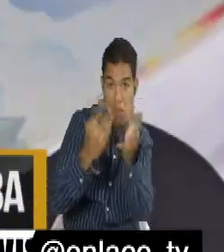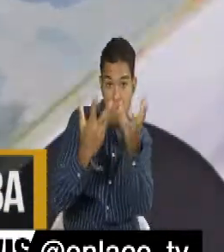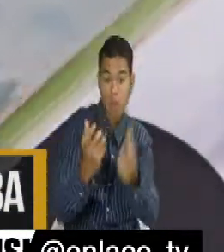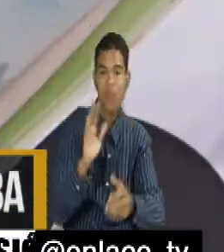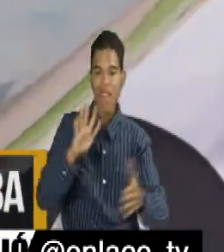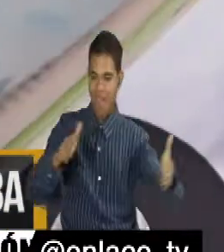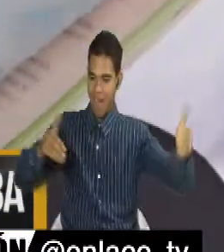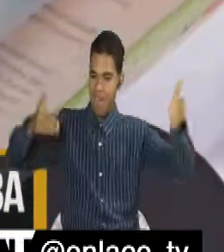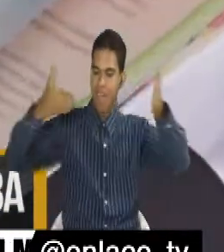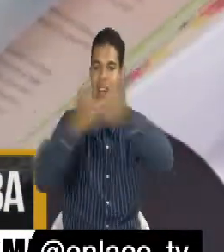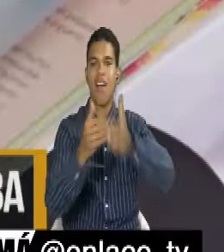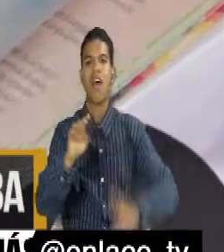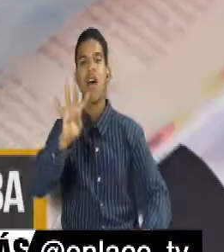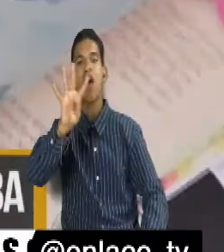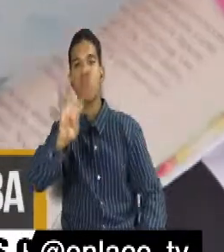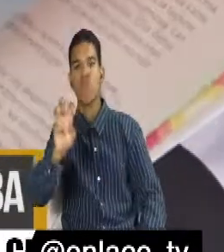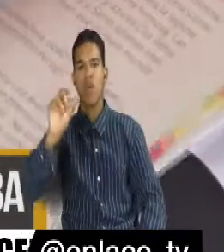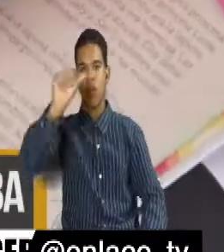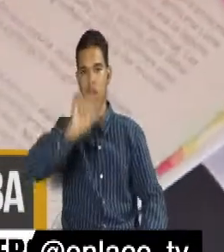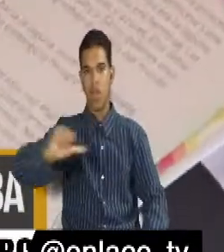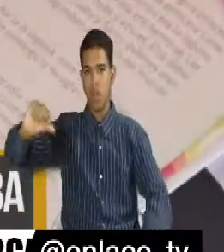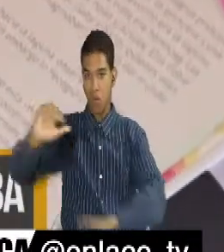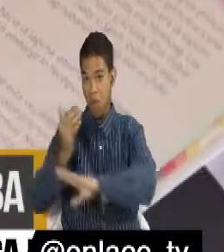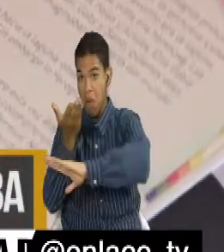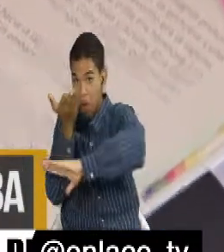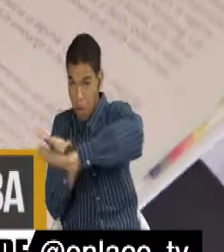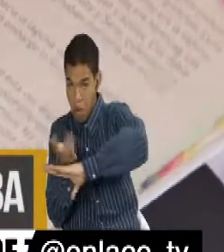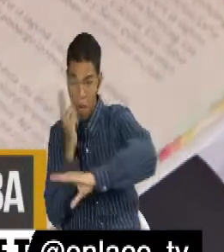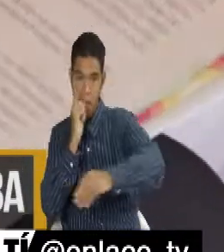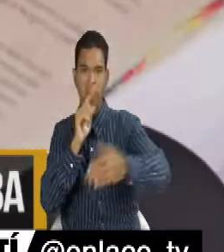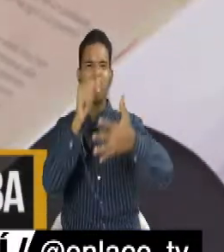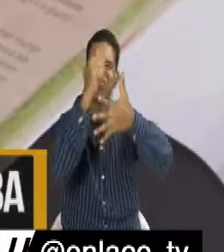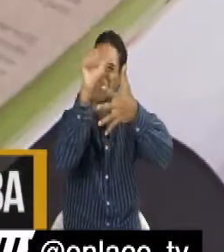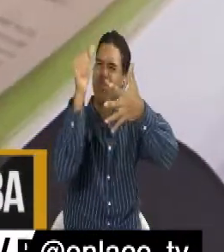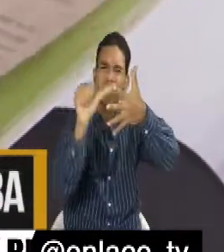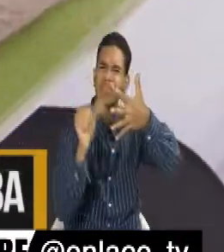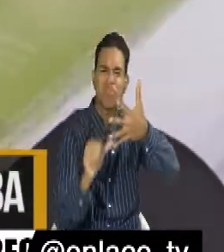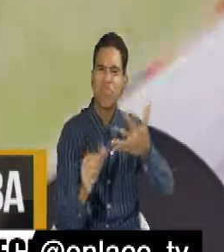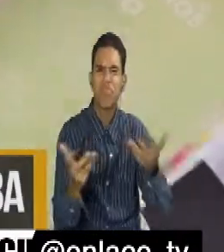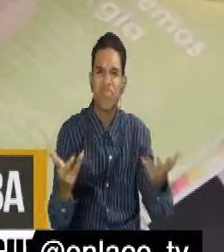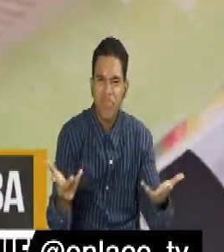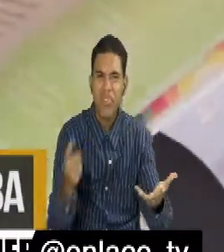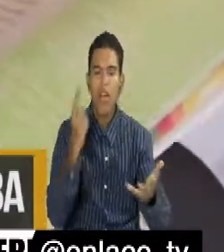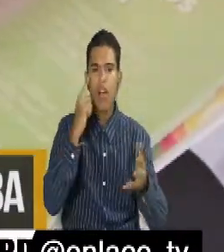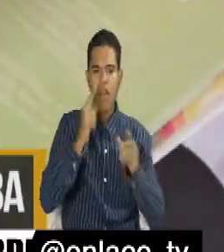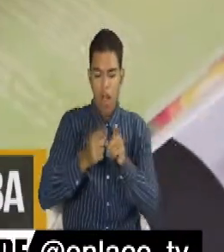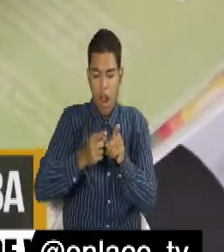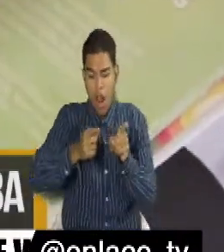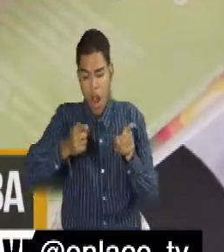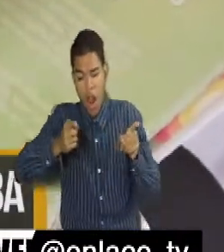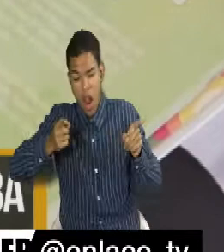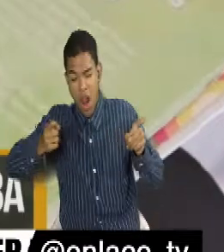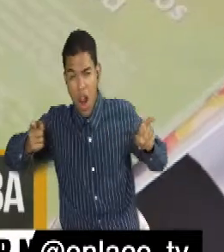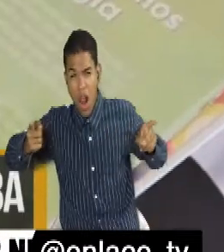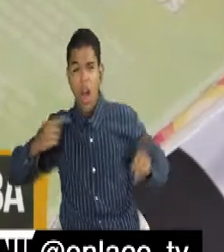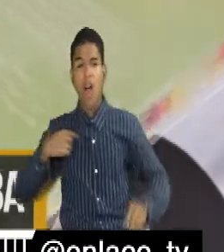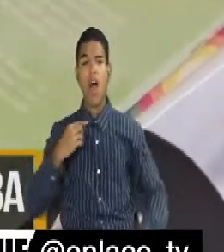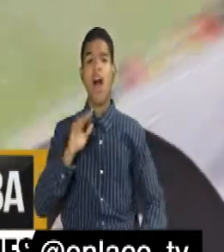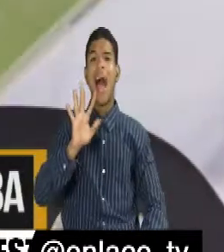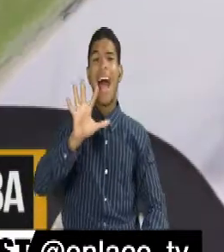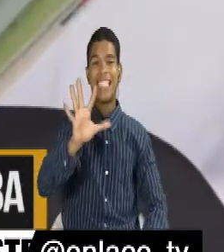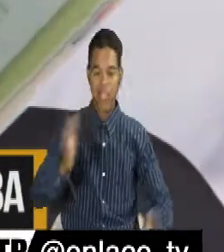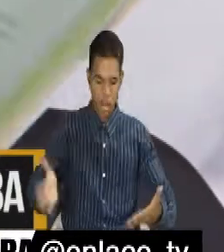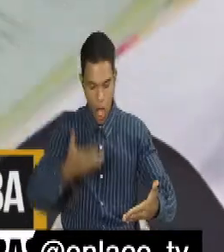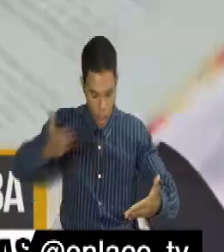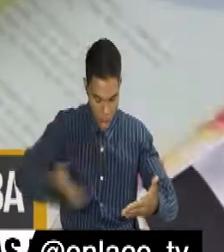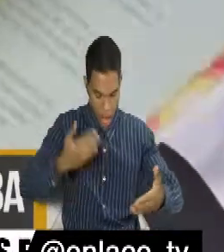sus propuestas que cumplan con los siguientes requisitos. La extensión de los cuentos no debe exceder las 5 cuadrillas, deberán ser hechos a